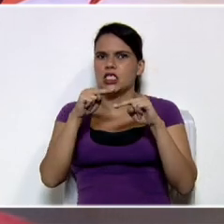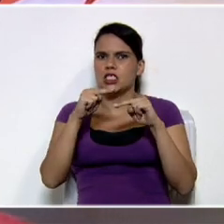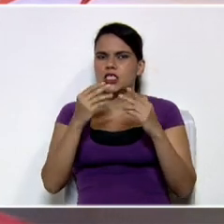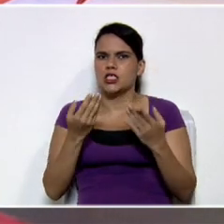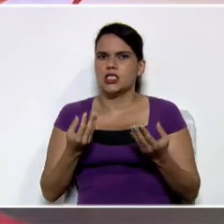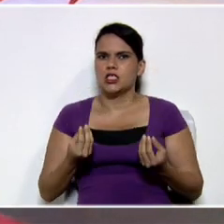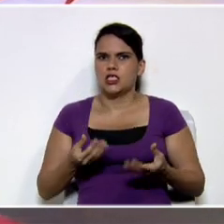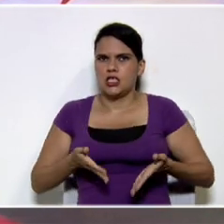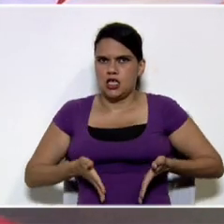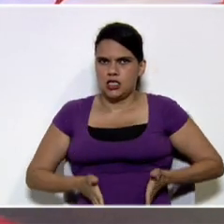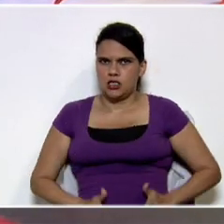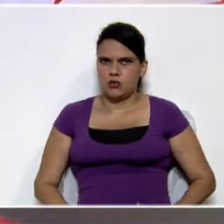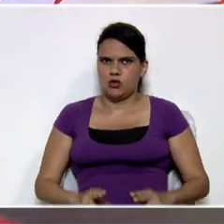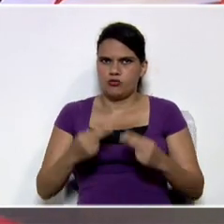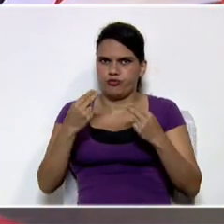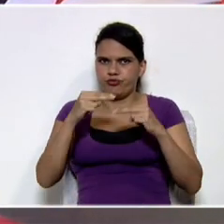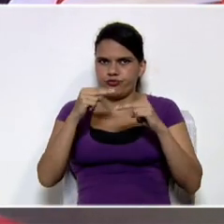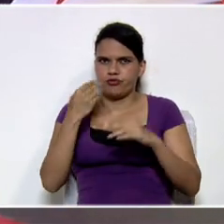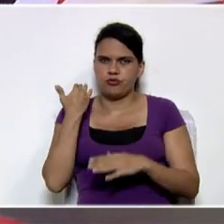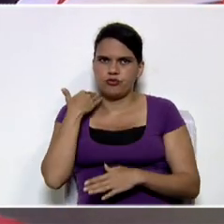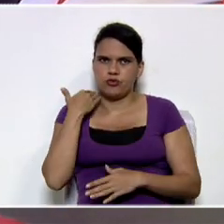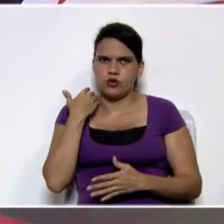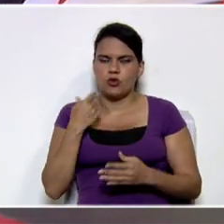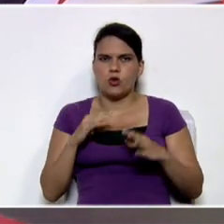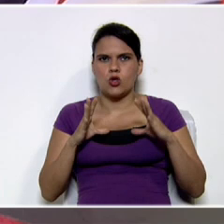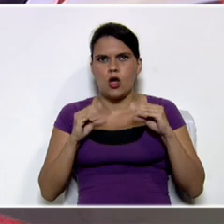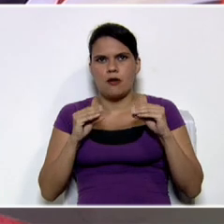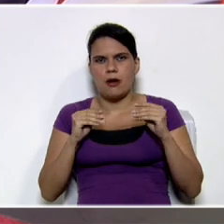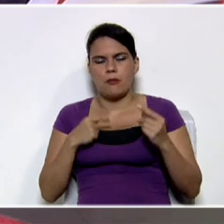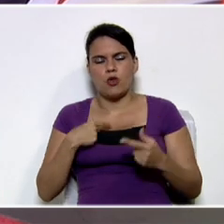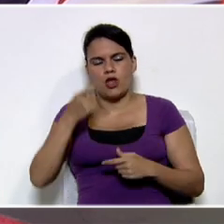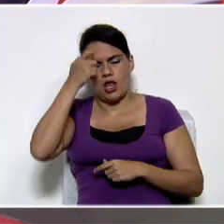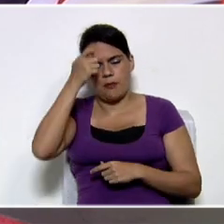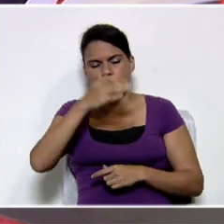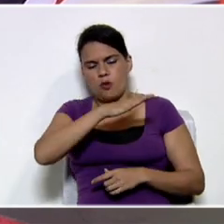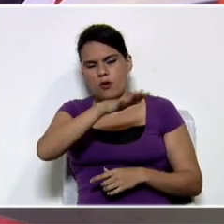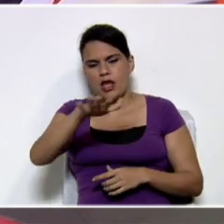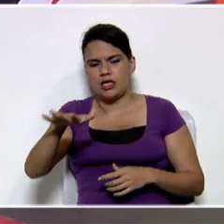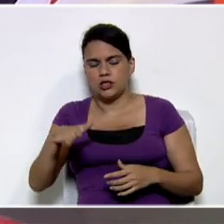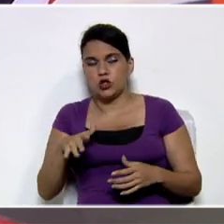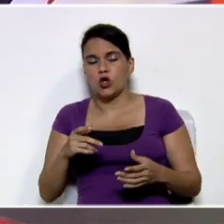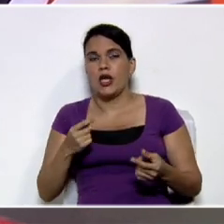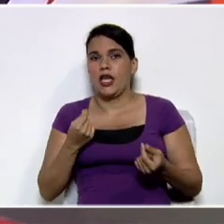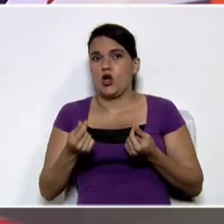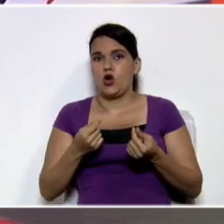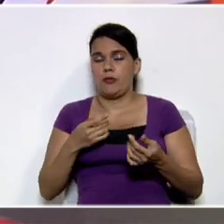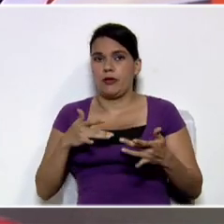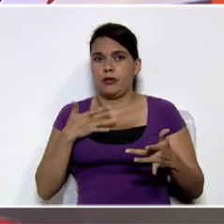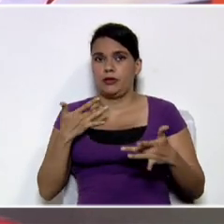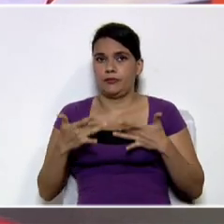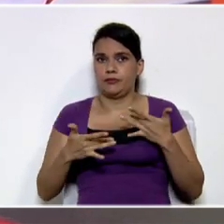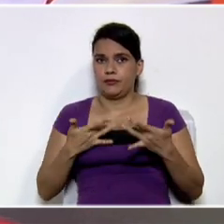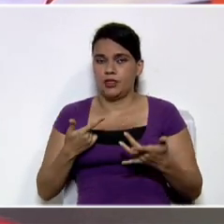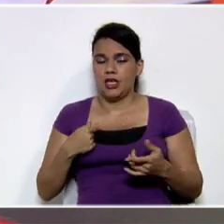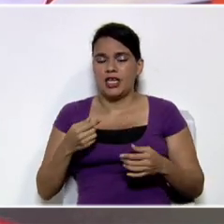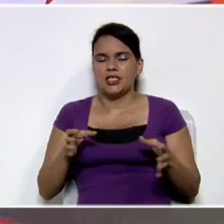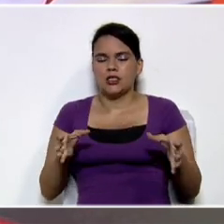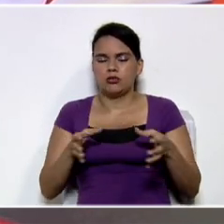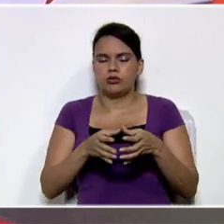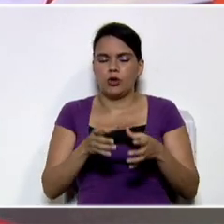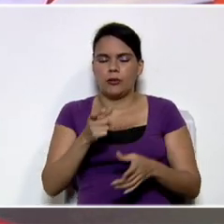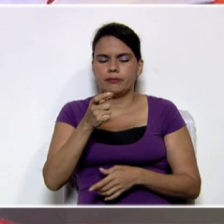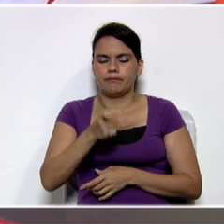mortalidad. Cuando nosotros hablamos de la población económicamente activa, tenemos que tener presente que es este conjunto de personas